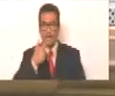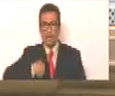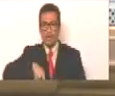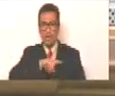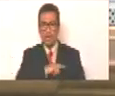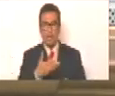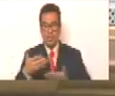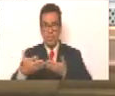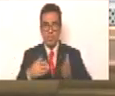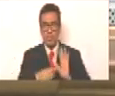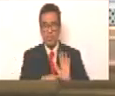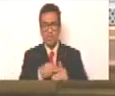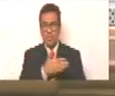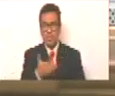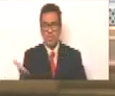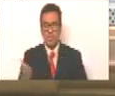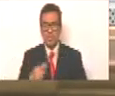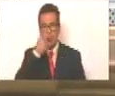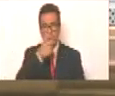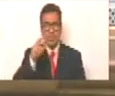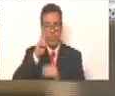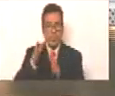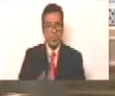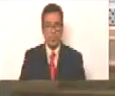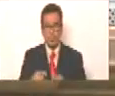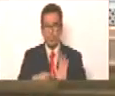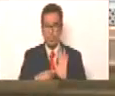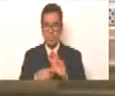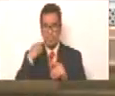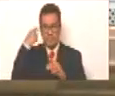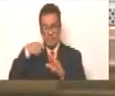diputados y con el pueblo de Venezuela. Adelante, video.